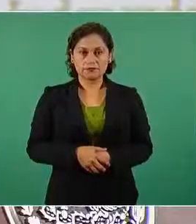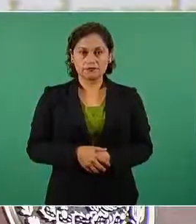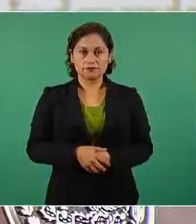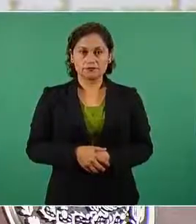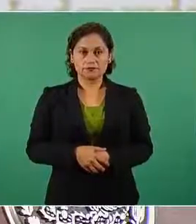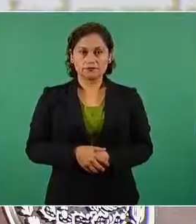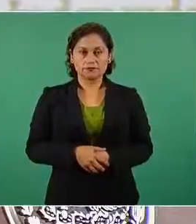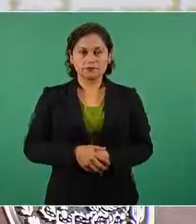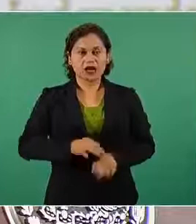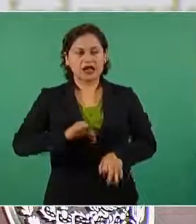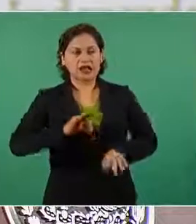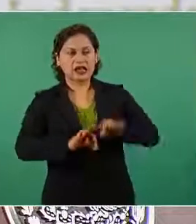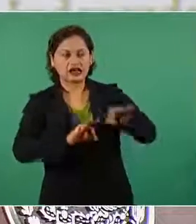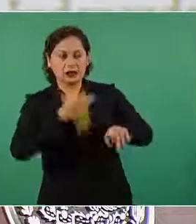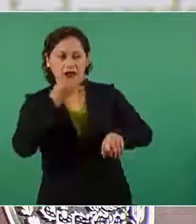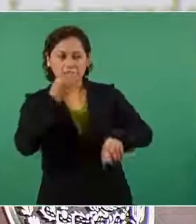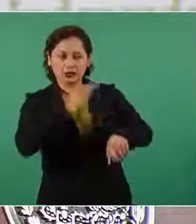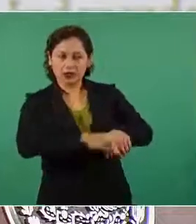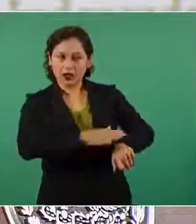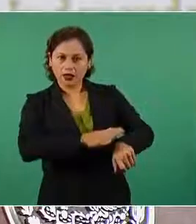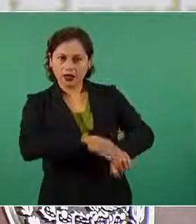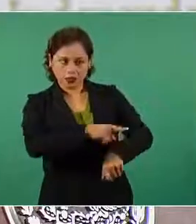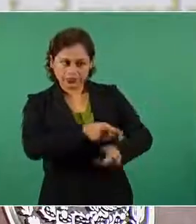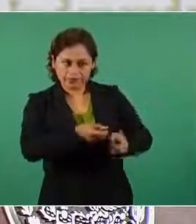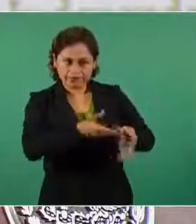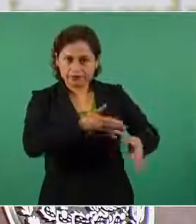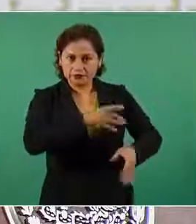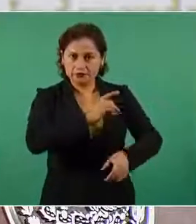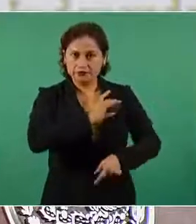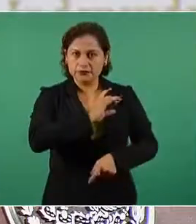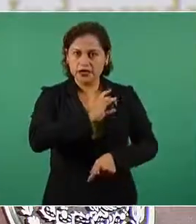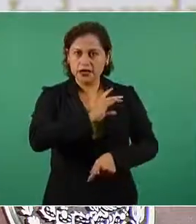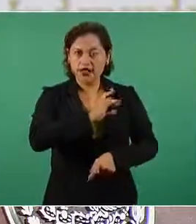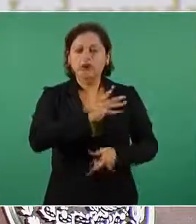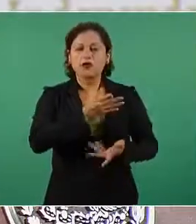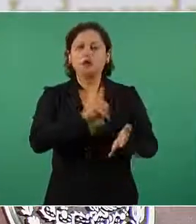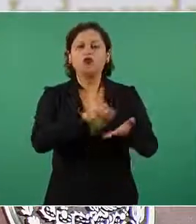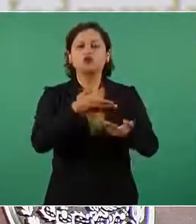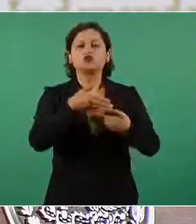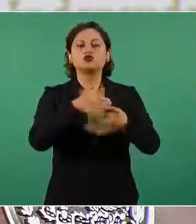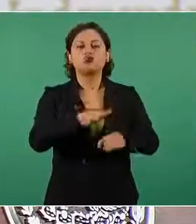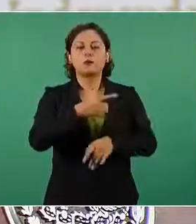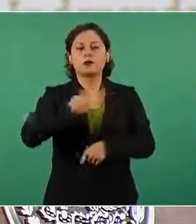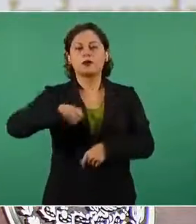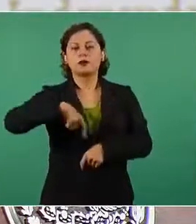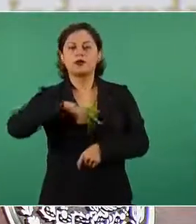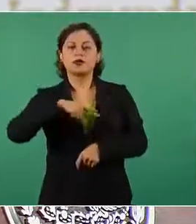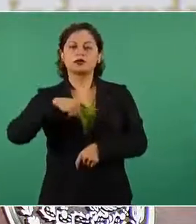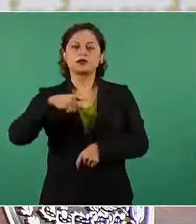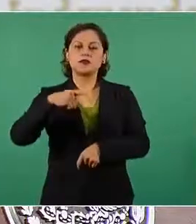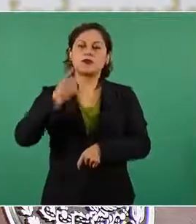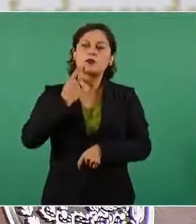atemorizando a la gente con nuestras políticas de ayudar a los pobres,